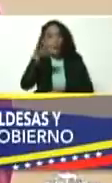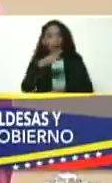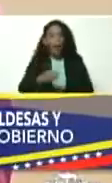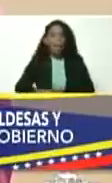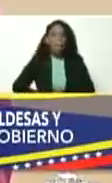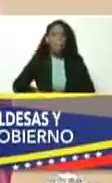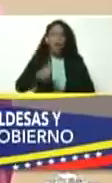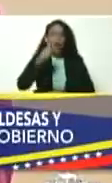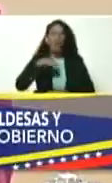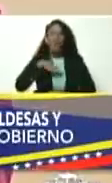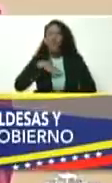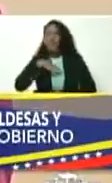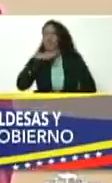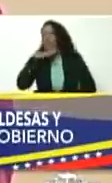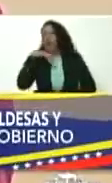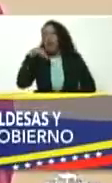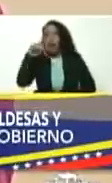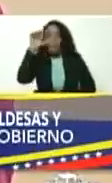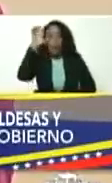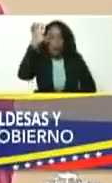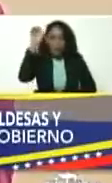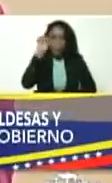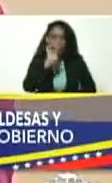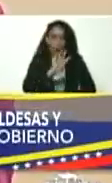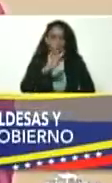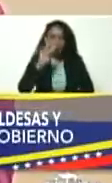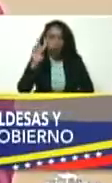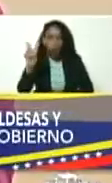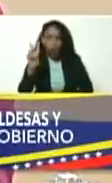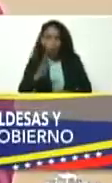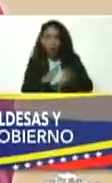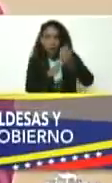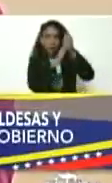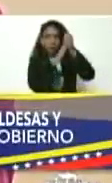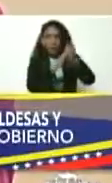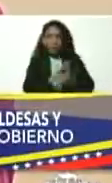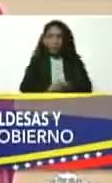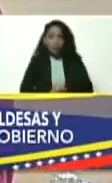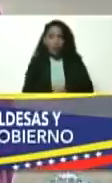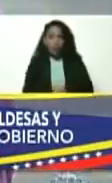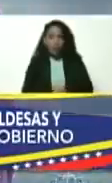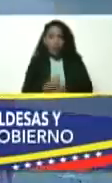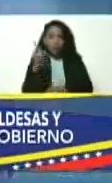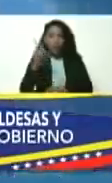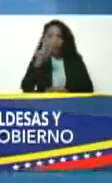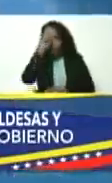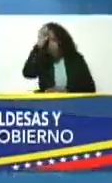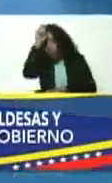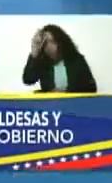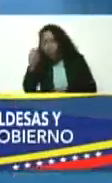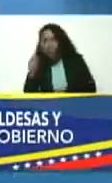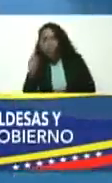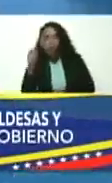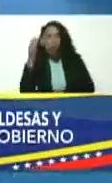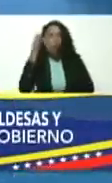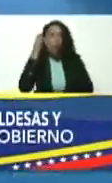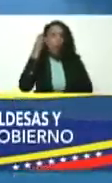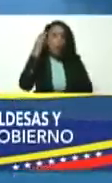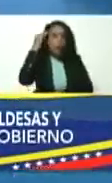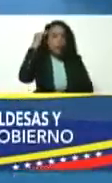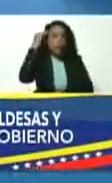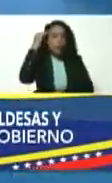pobladas del país 42 encabezados por su majestad karmen theresa meléndez